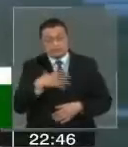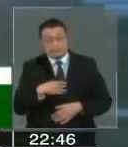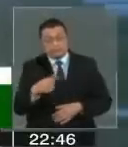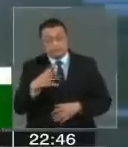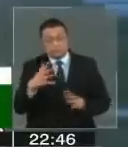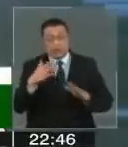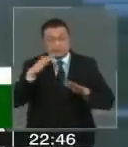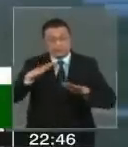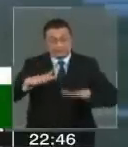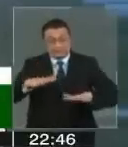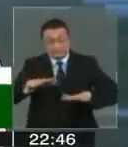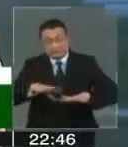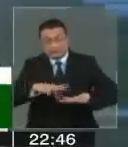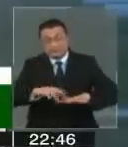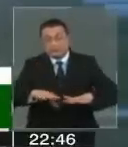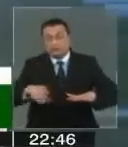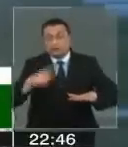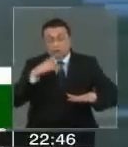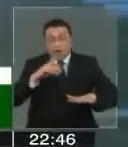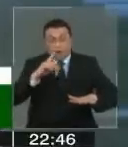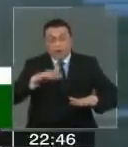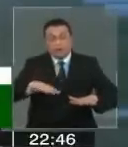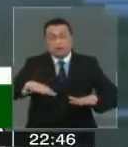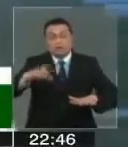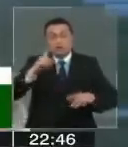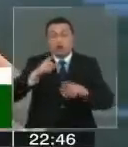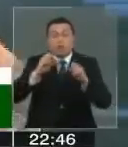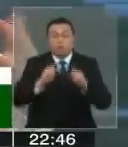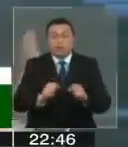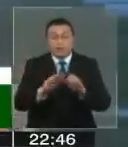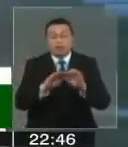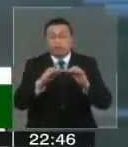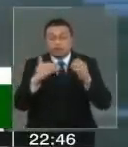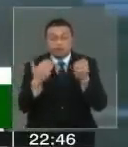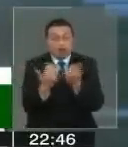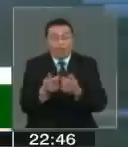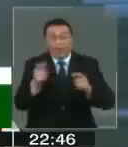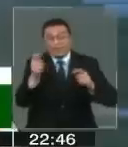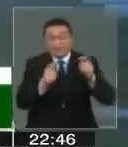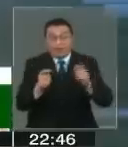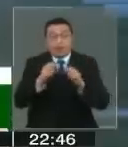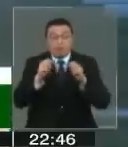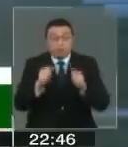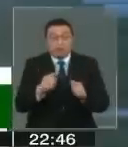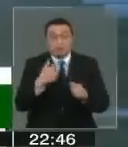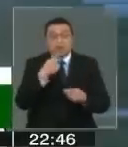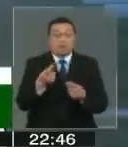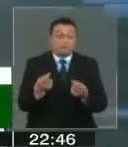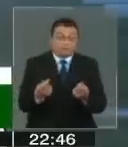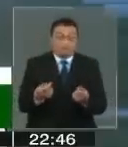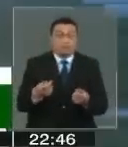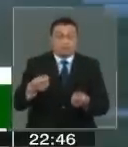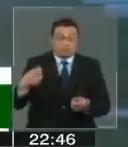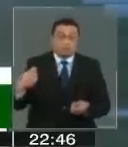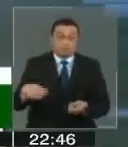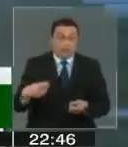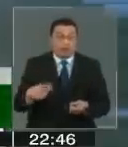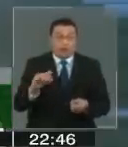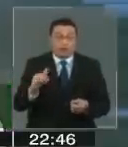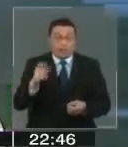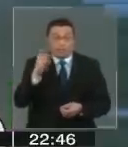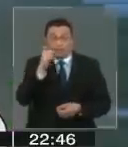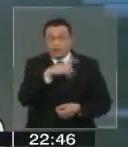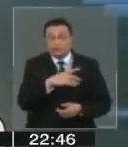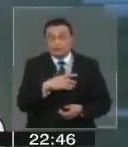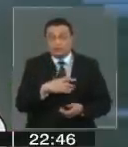Pero uno tiende a ver que de repente no está la posibilidad de brindar todas las terapias que uno quisiera porque realmente económicamente es muy complejo.